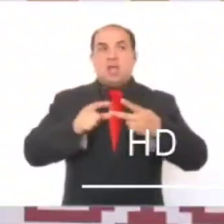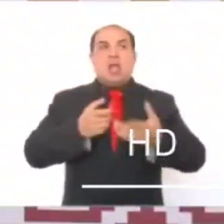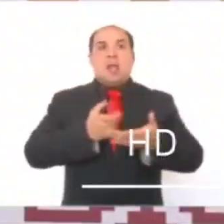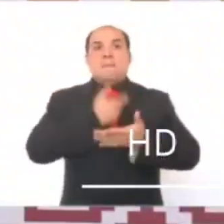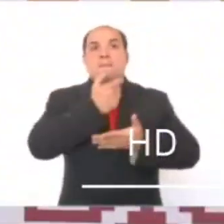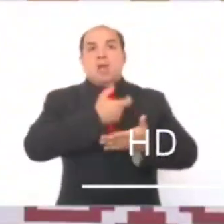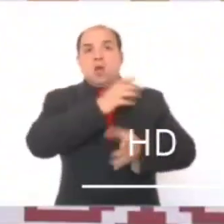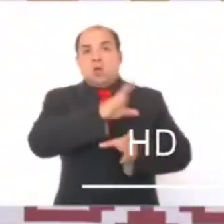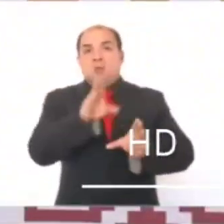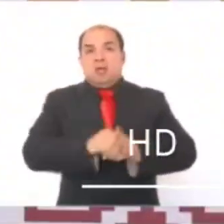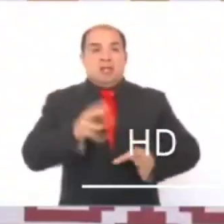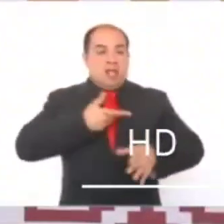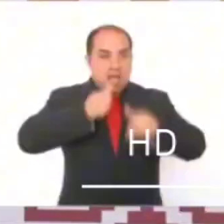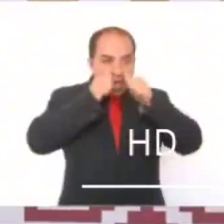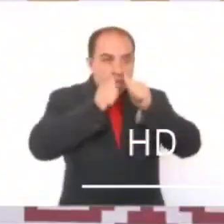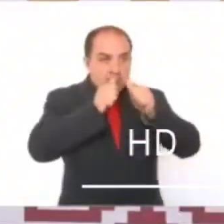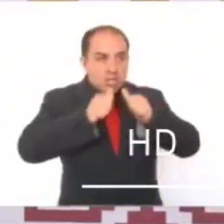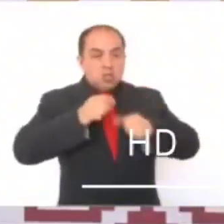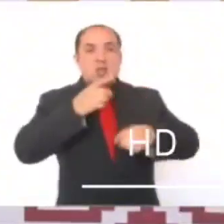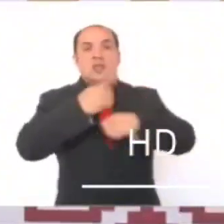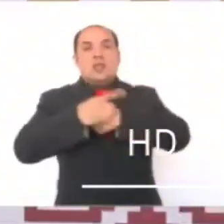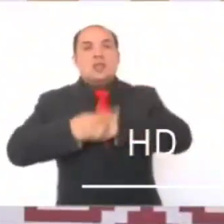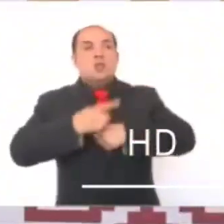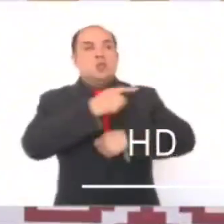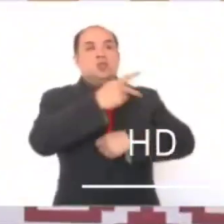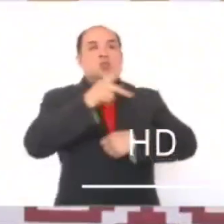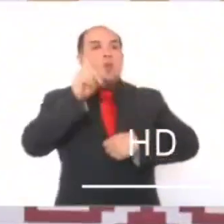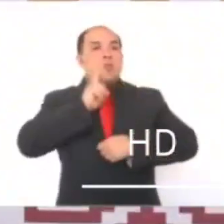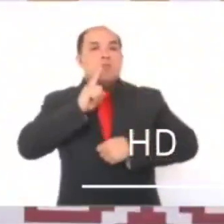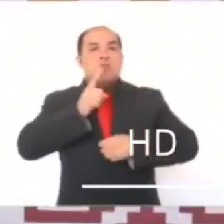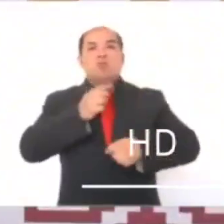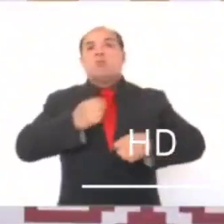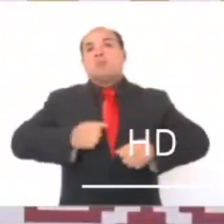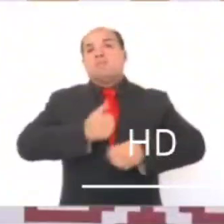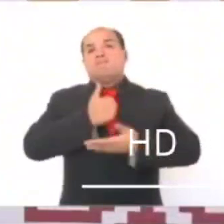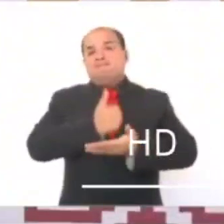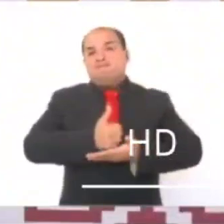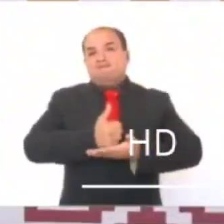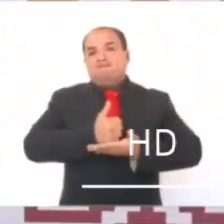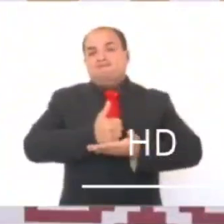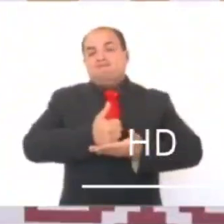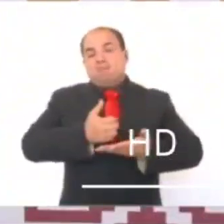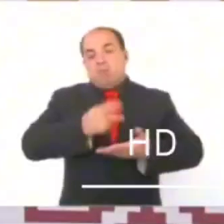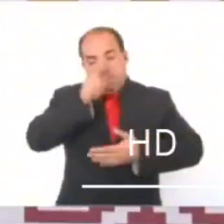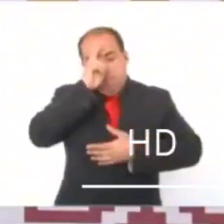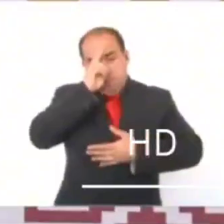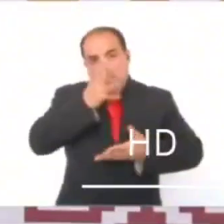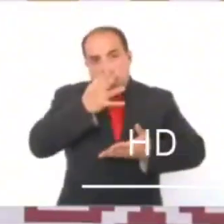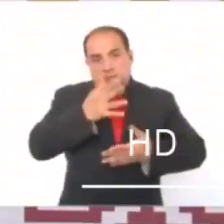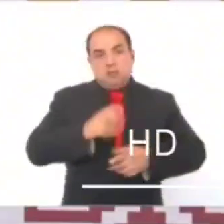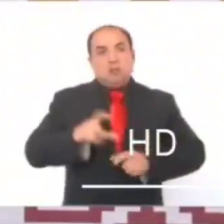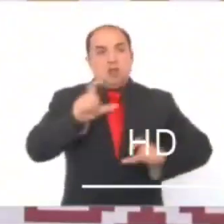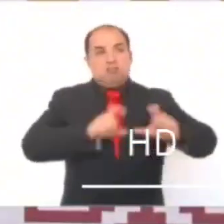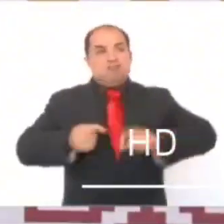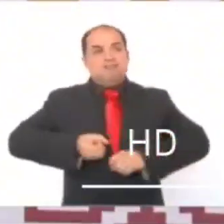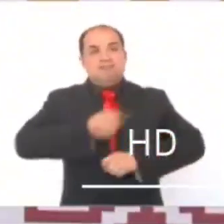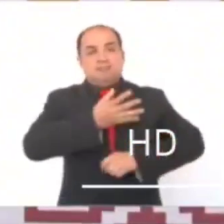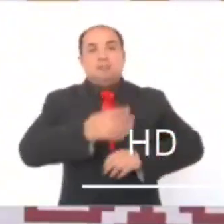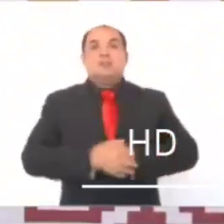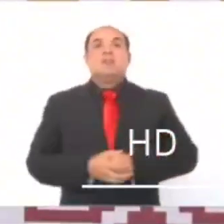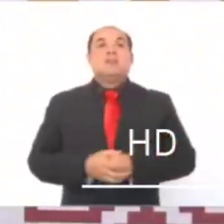de la atención de todas las lesiones a las víctimas. Y antes, aquí hay compañeras,